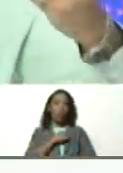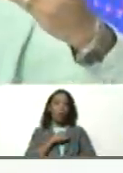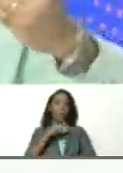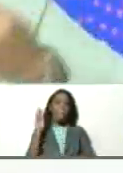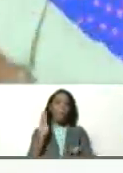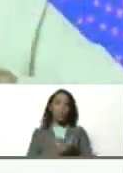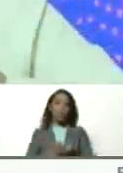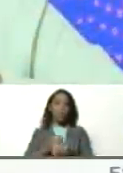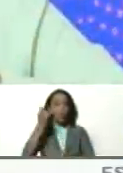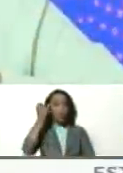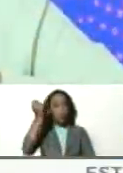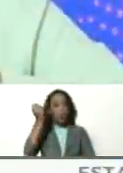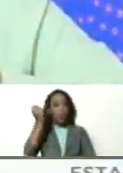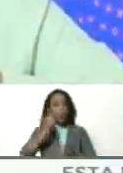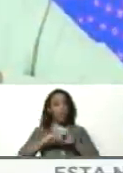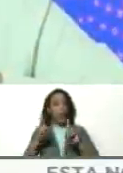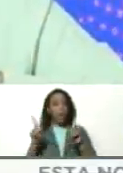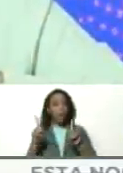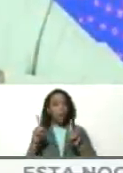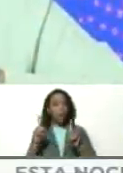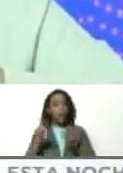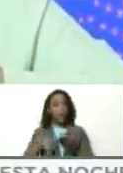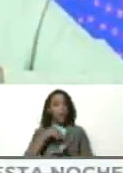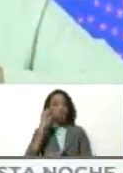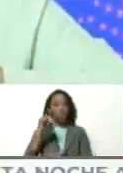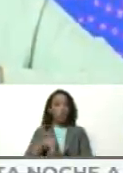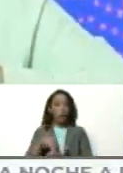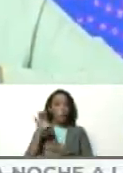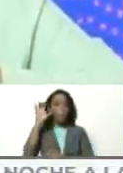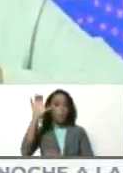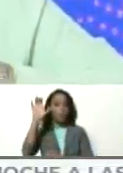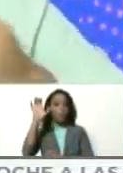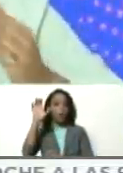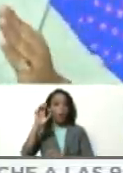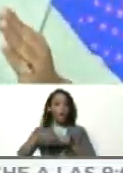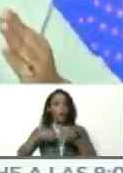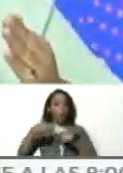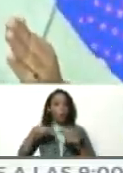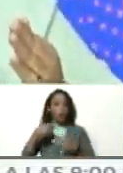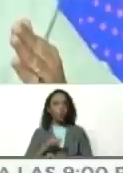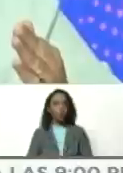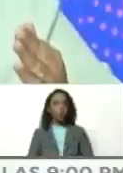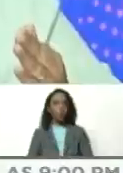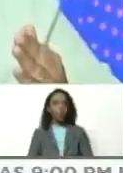en nuestra posición nacionalista, patriótica, revolucionaria.